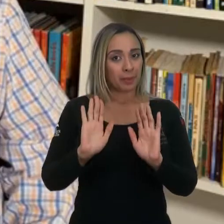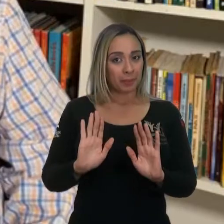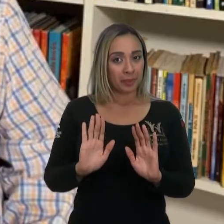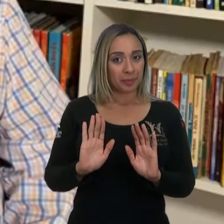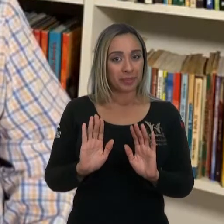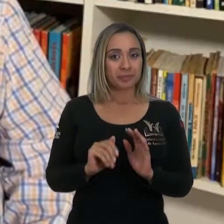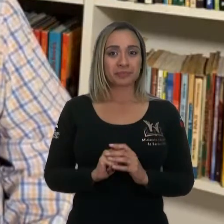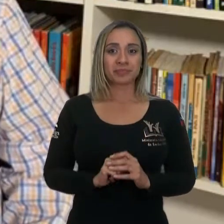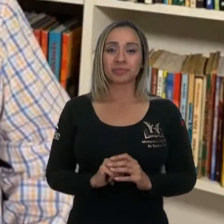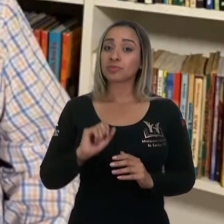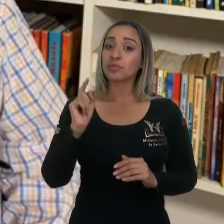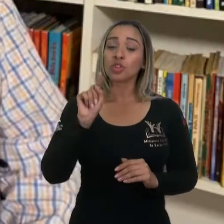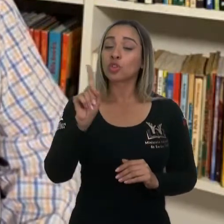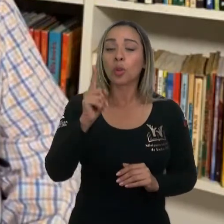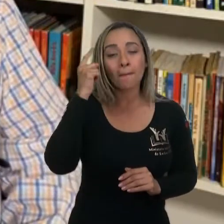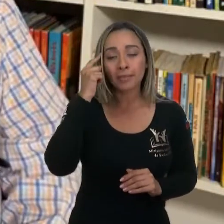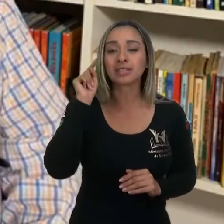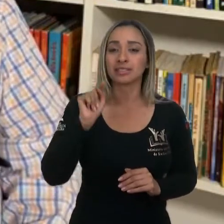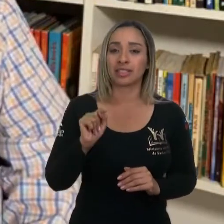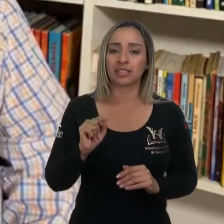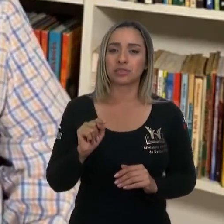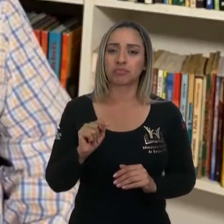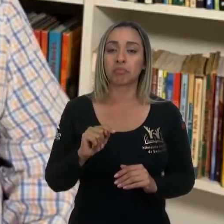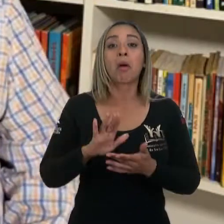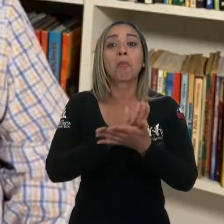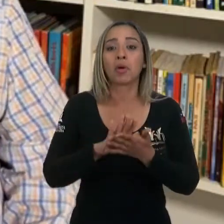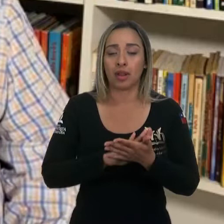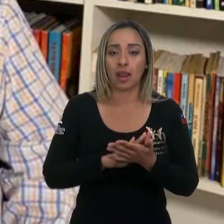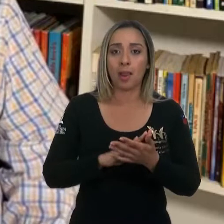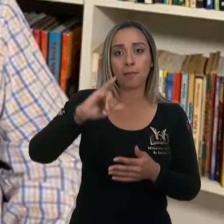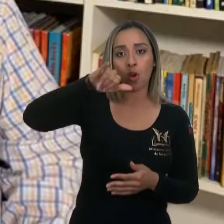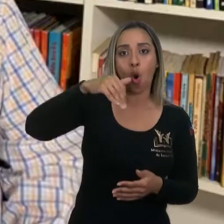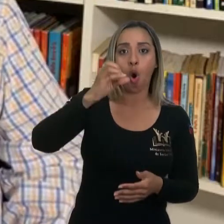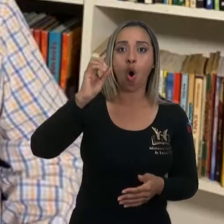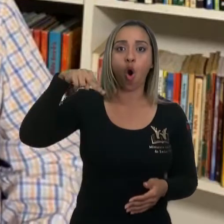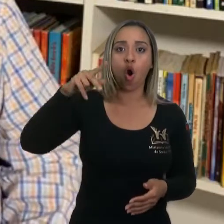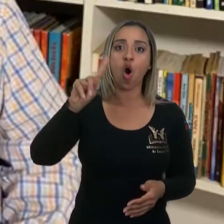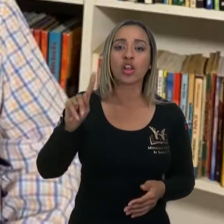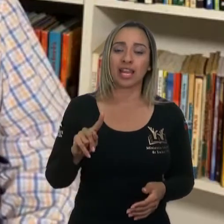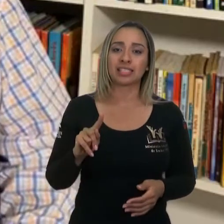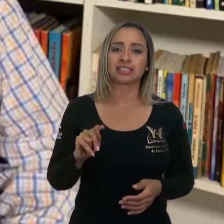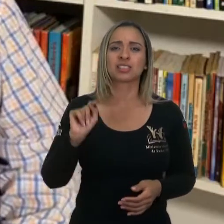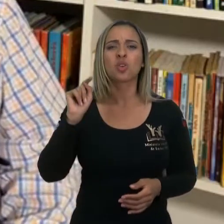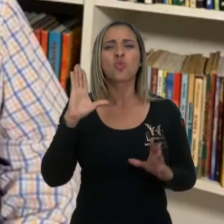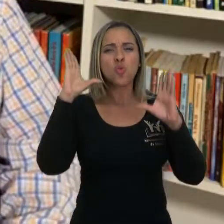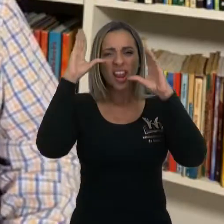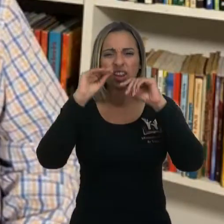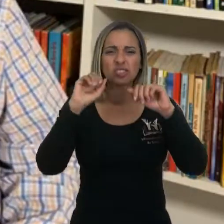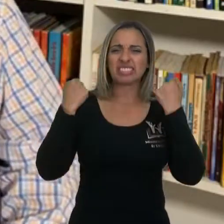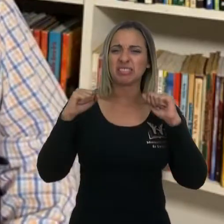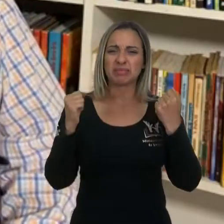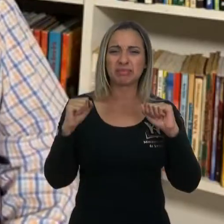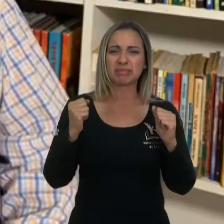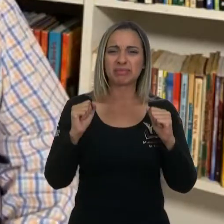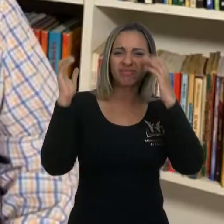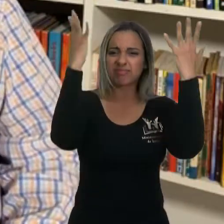No piense solo desde ese punto de vista. Hubo un hombre en la Biblia llamado Jonás que enfrentó una noche de tormenta terrible.